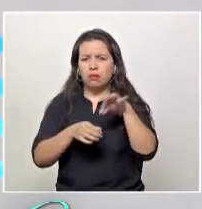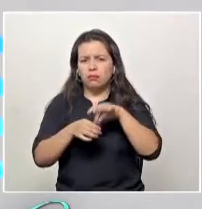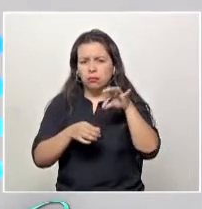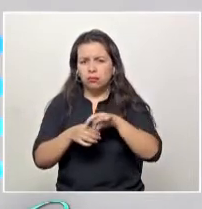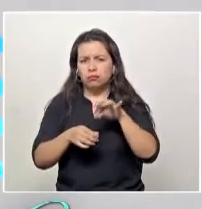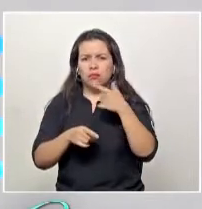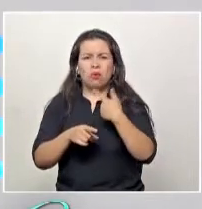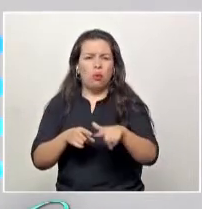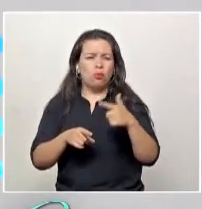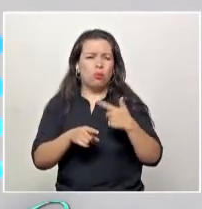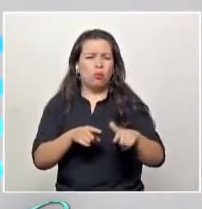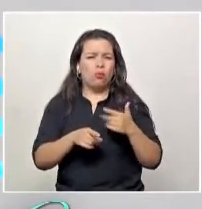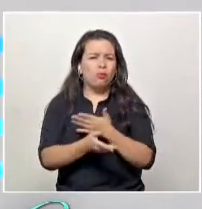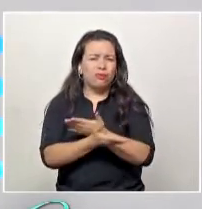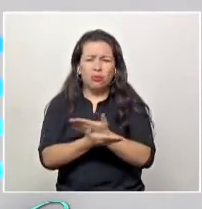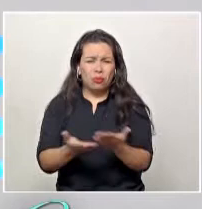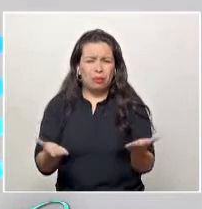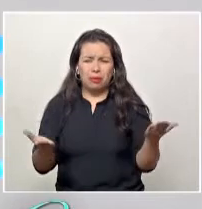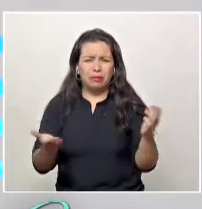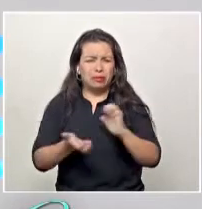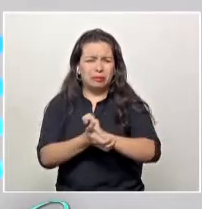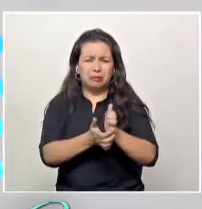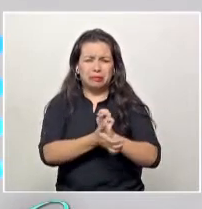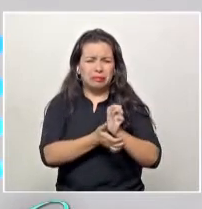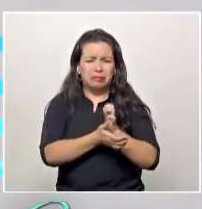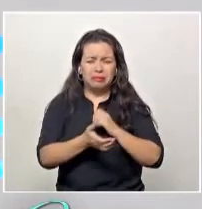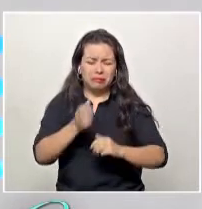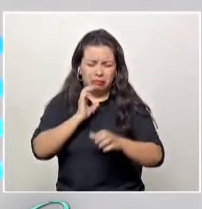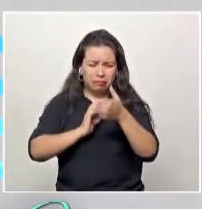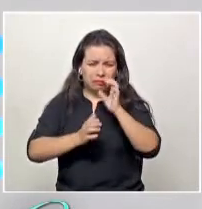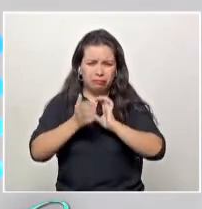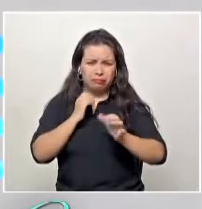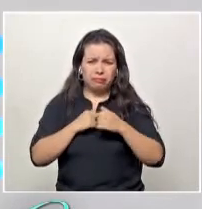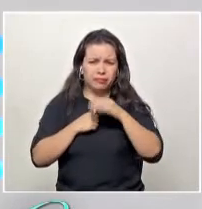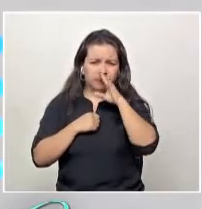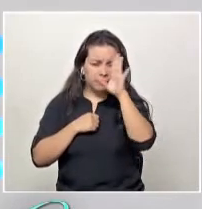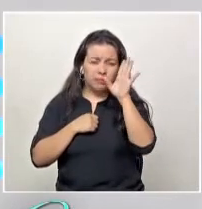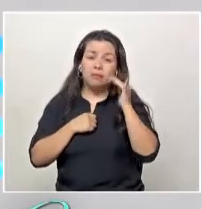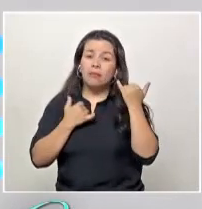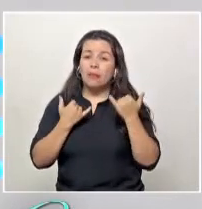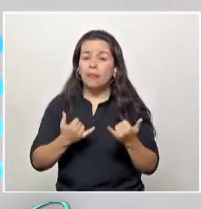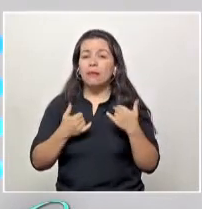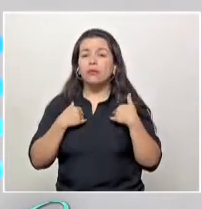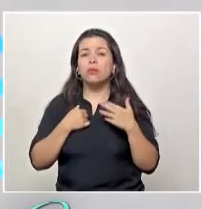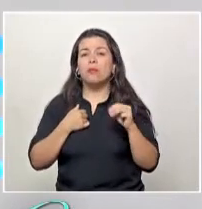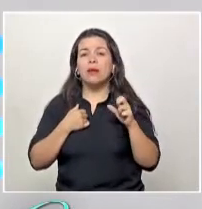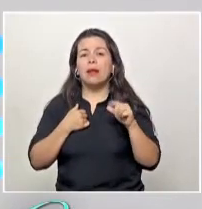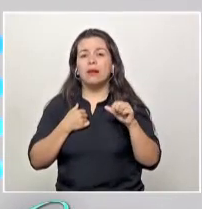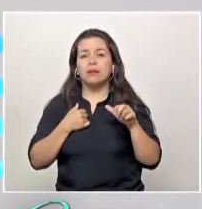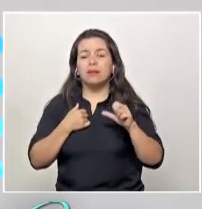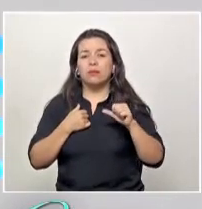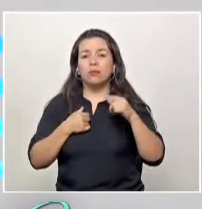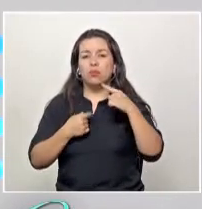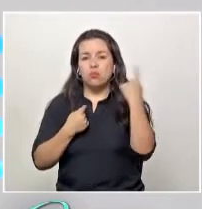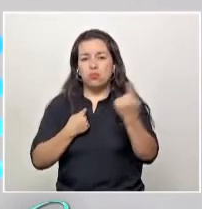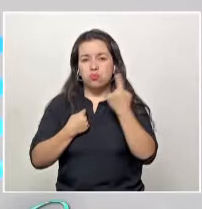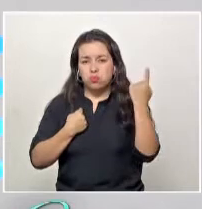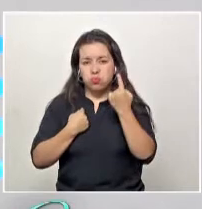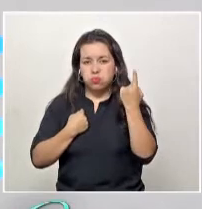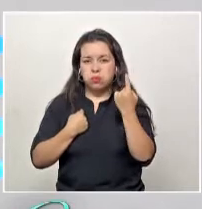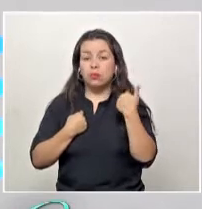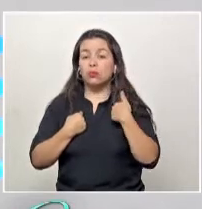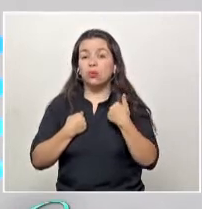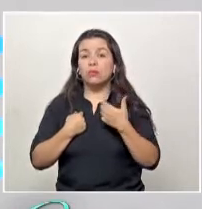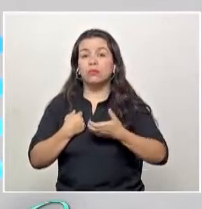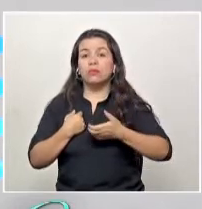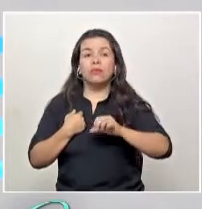caléndula, moringa, cloruro de magnesio y carbonato de sodio. Ahora tomo melaza en jugos y también el vitamín. Me cuido de no